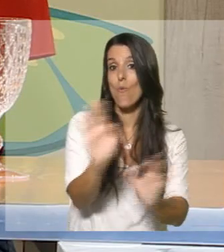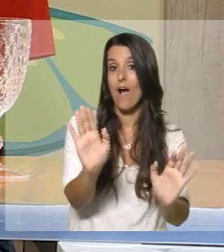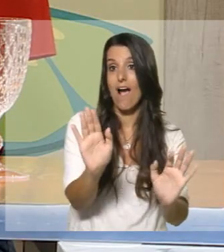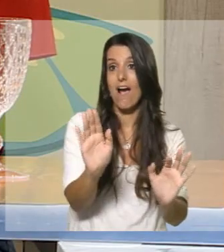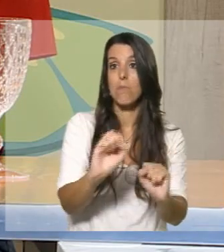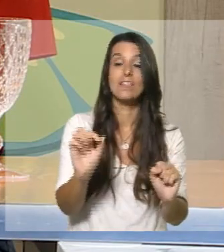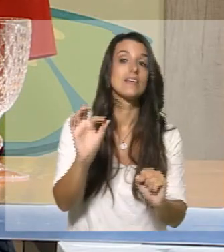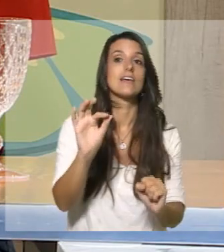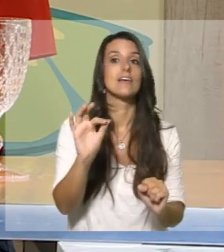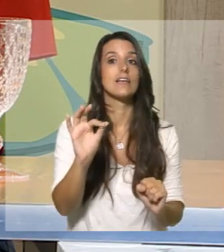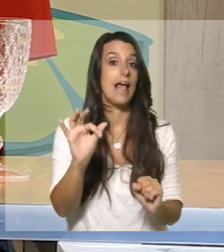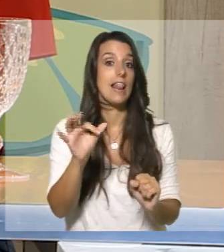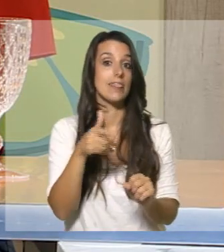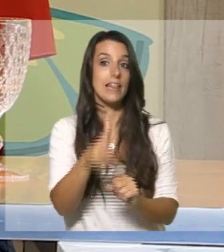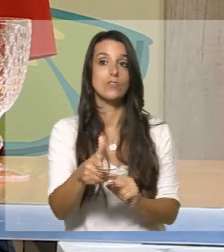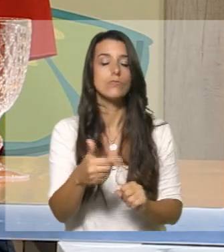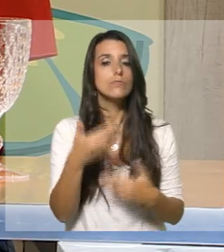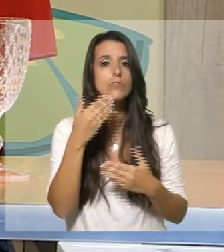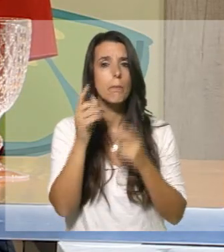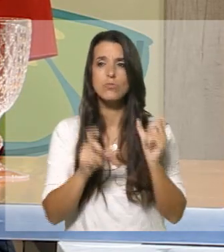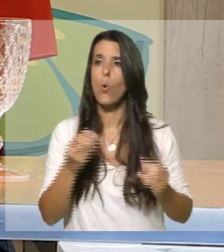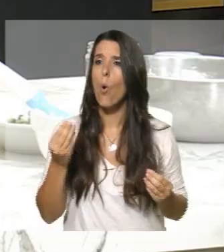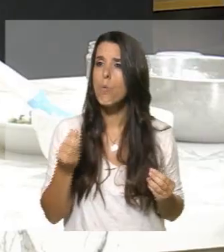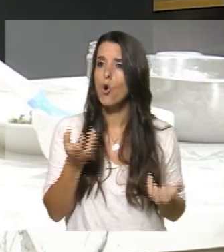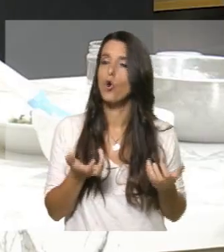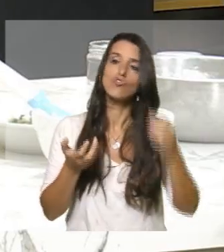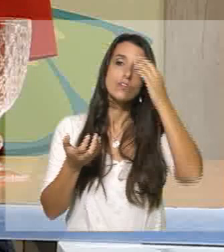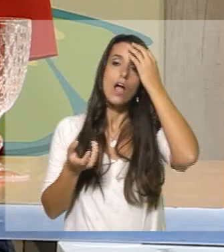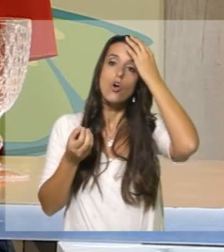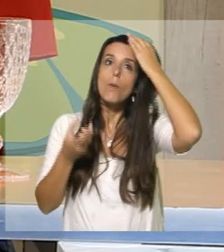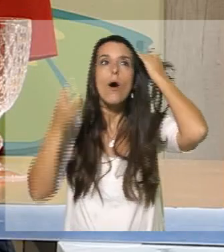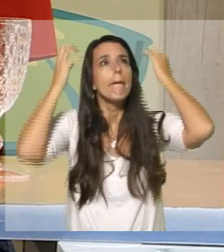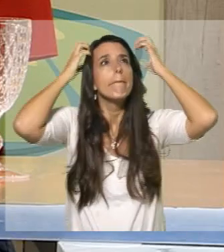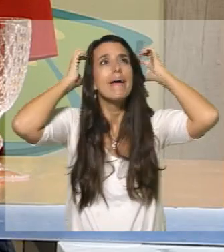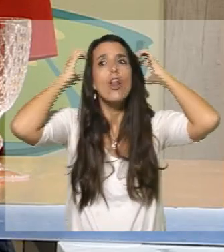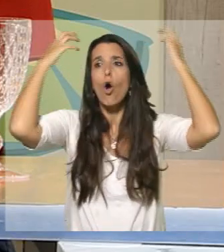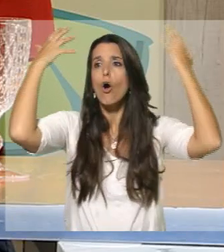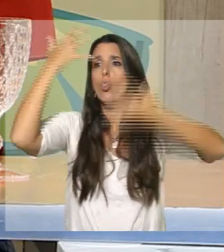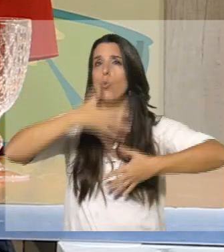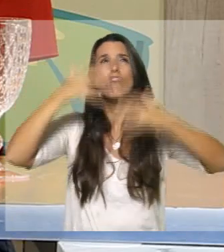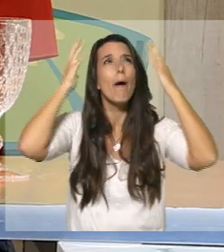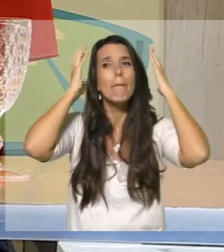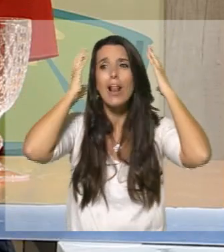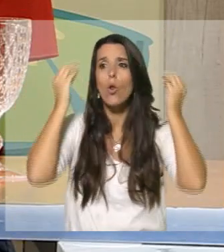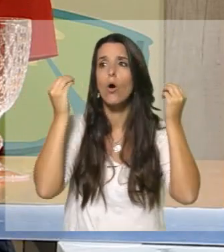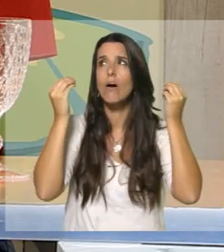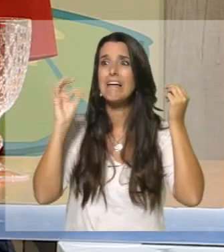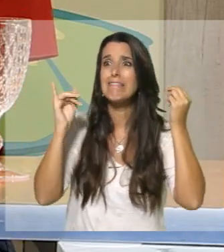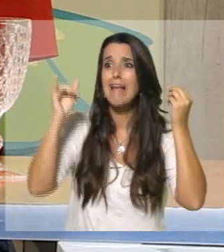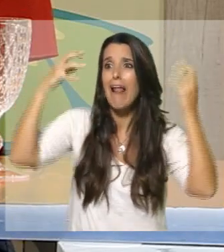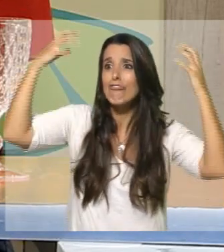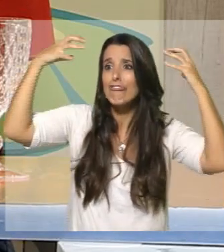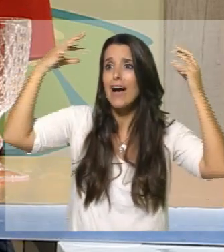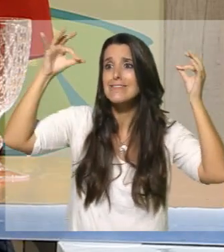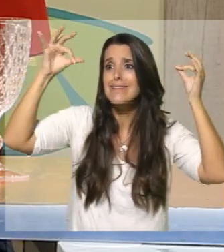mismo. No hay problema. Es la gran pregunta, ¿no? La gente está preguntando, ¿qué es hago que con ahora... la sal y el pelo? ¿Qué hago con la sal de la piel? ¿Qué hago con la sal y el estómago? ¿Qué hago con la sal y la hipertensión?